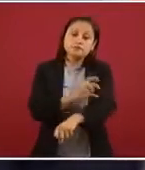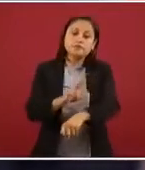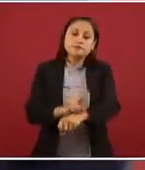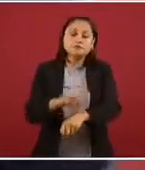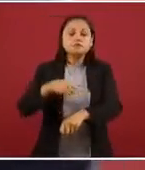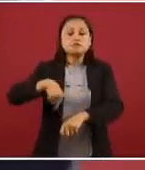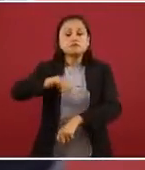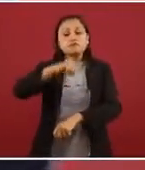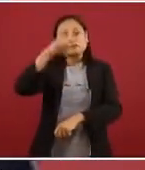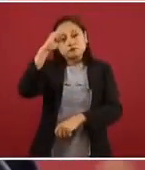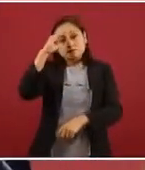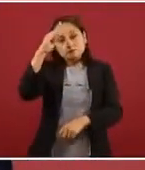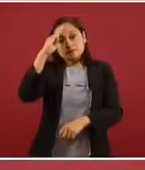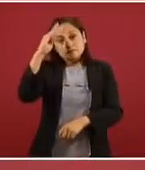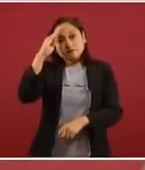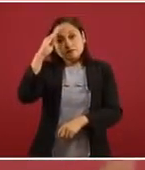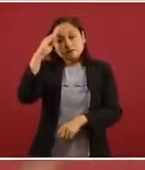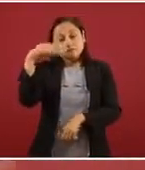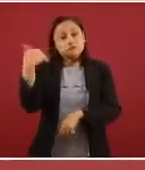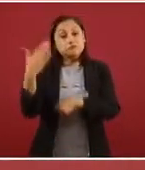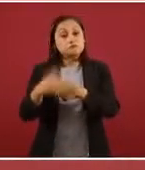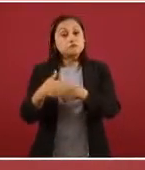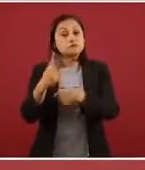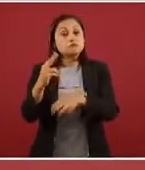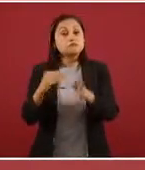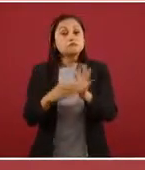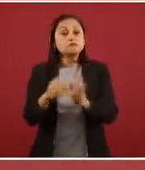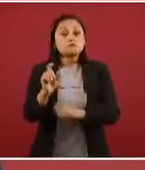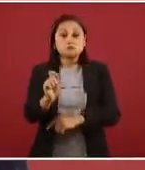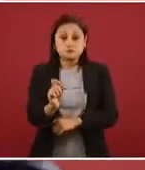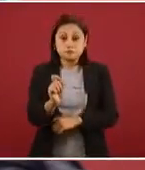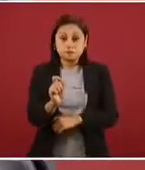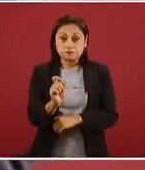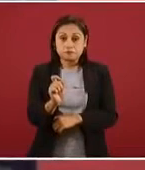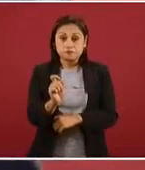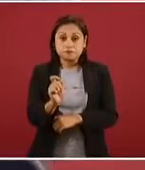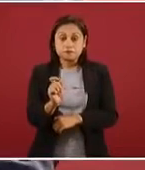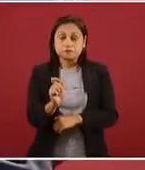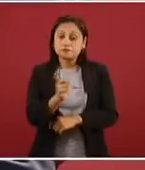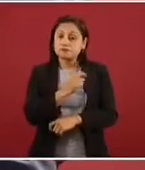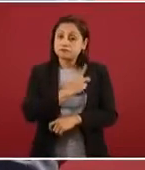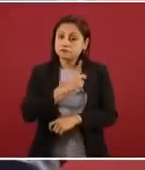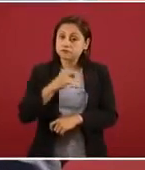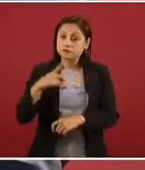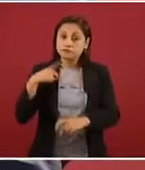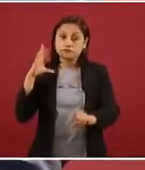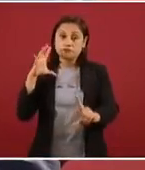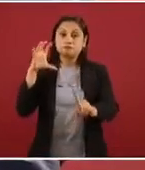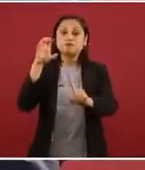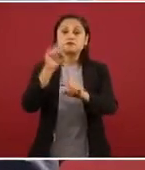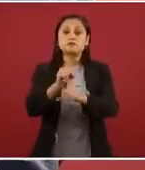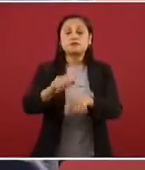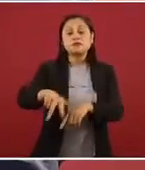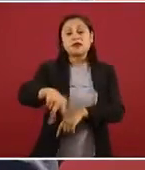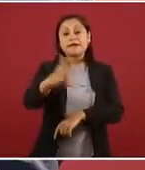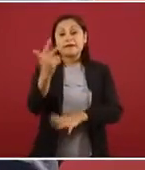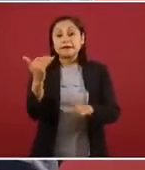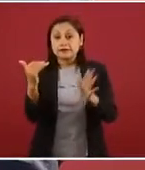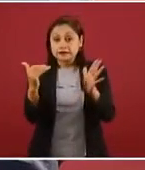próximo debemos de contar con 13 mil